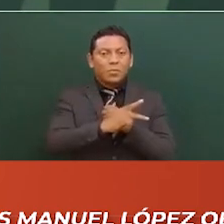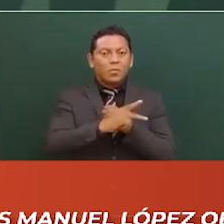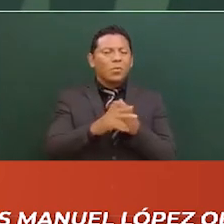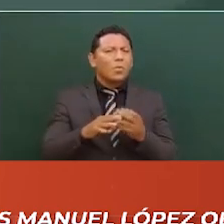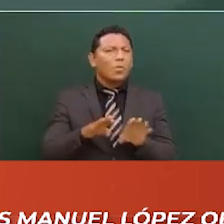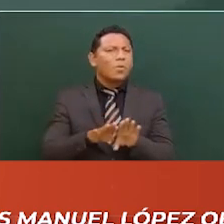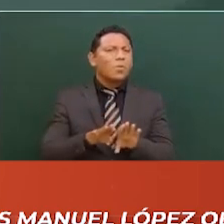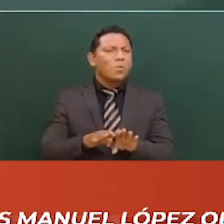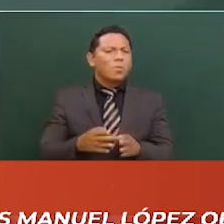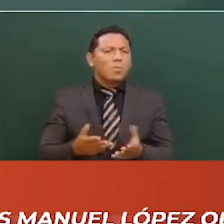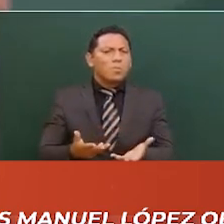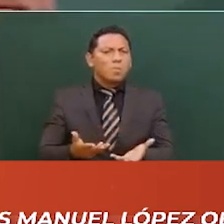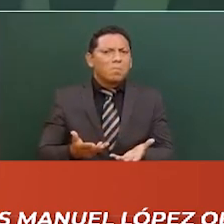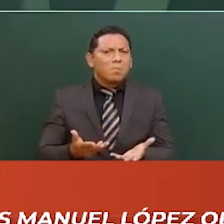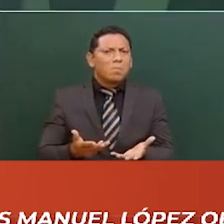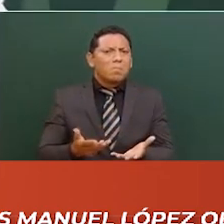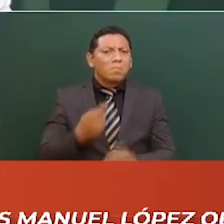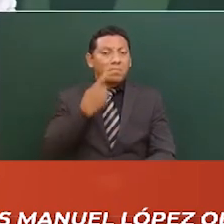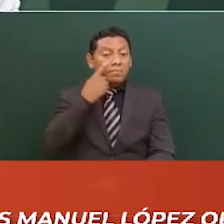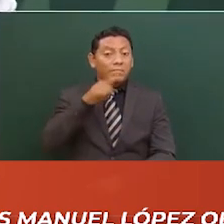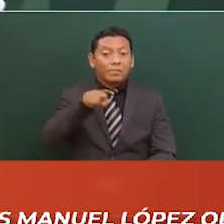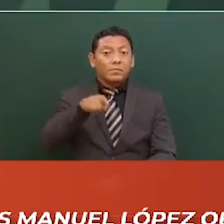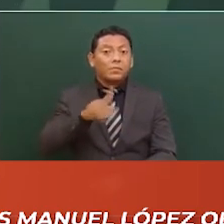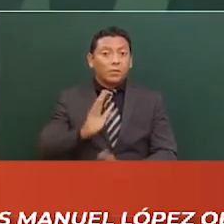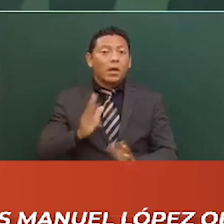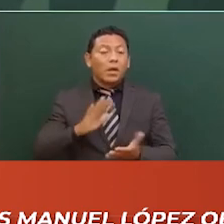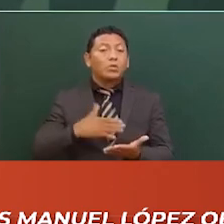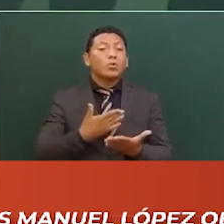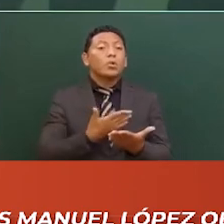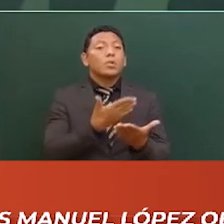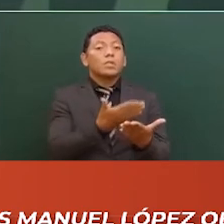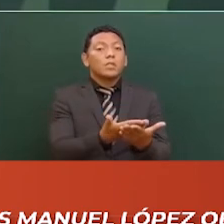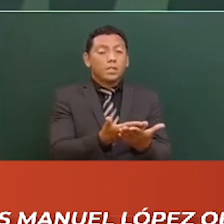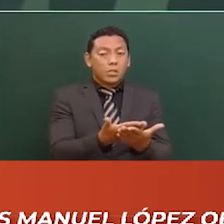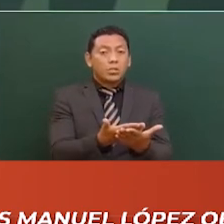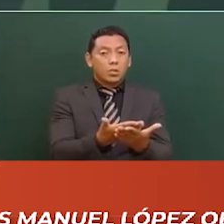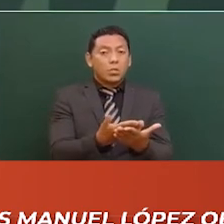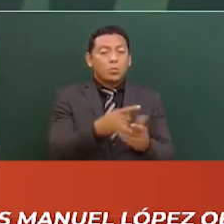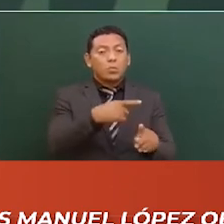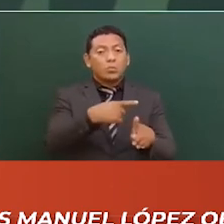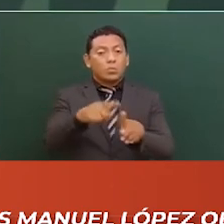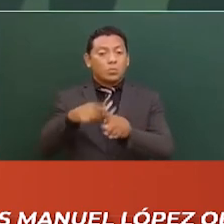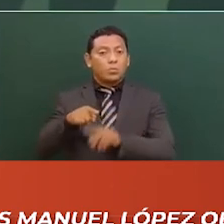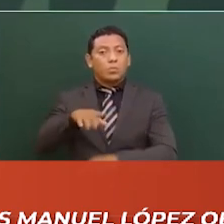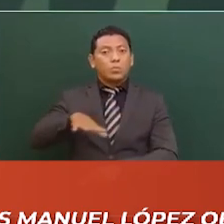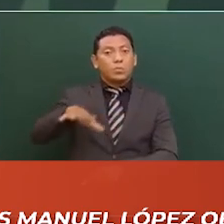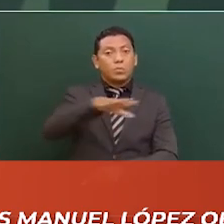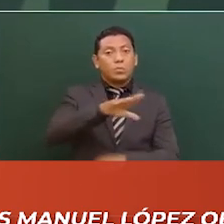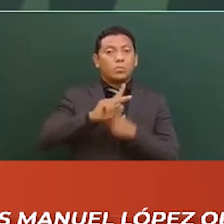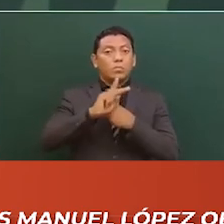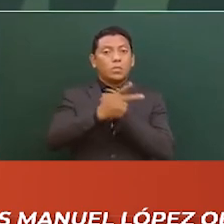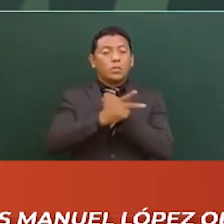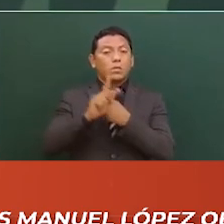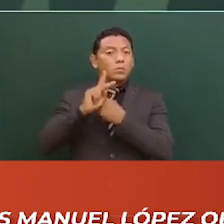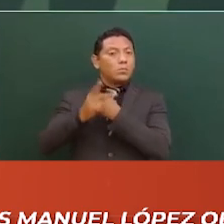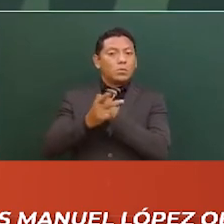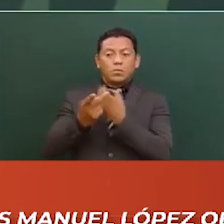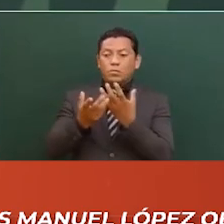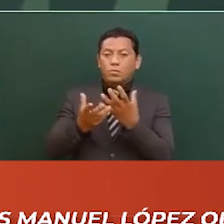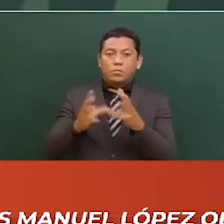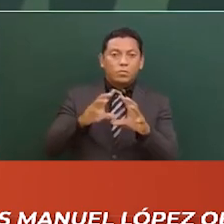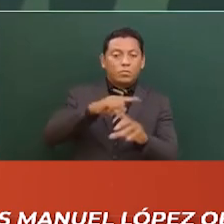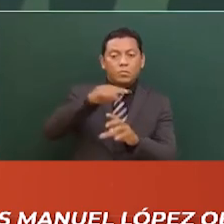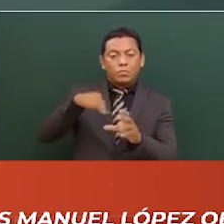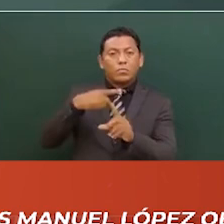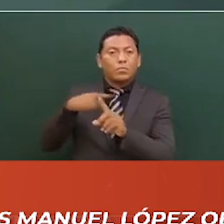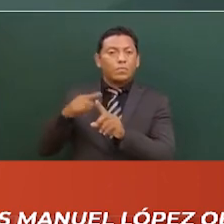como lo están solicitando la mayoría de los países del mundo.